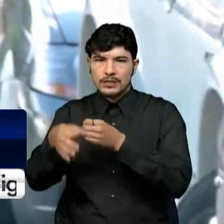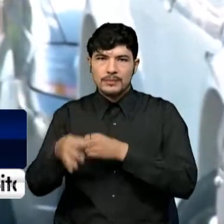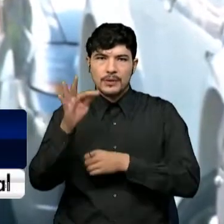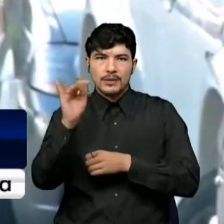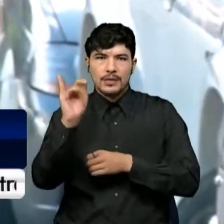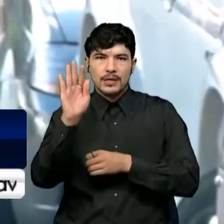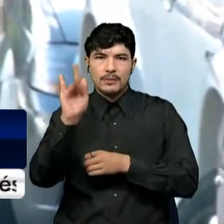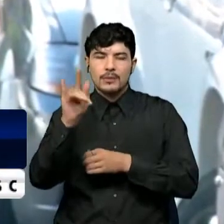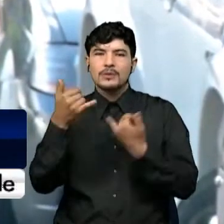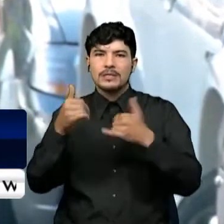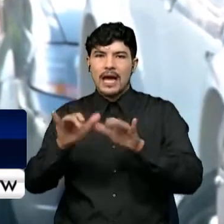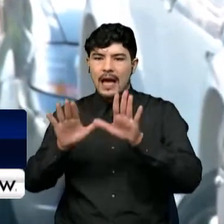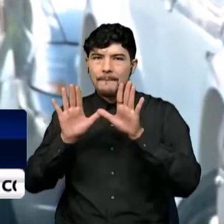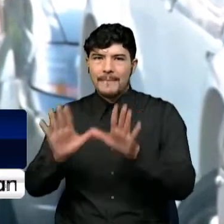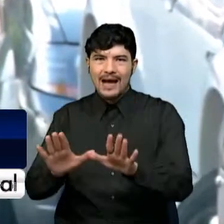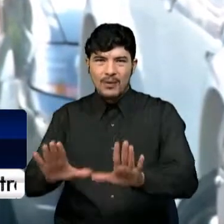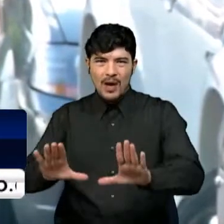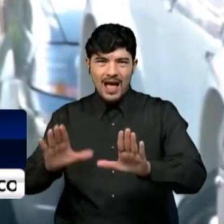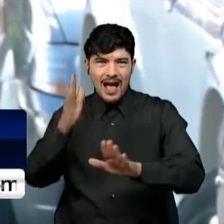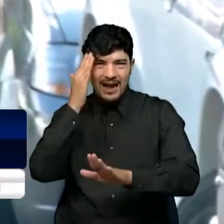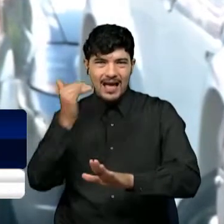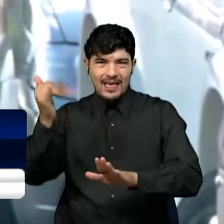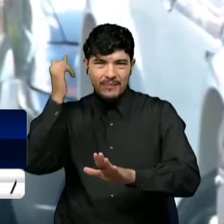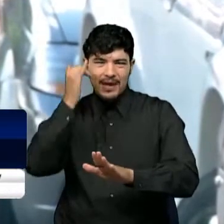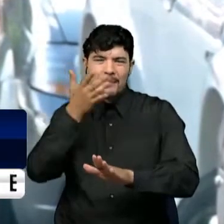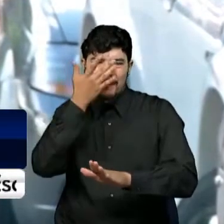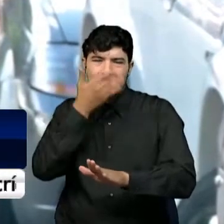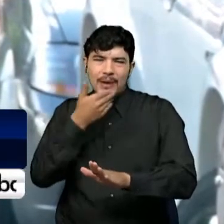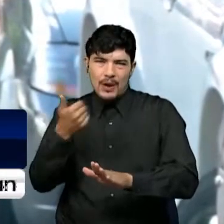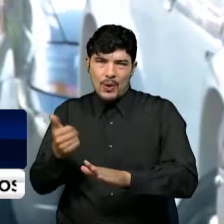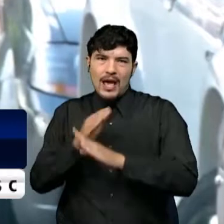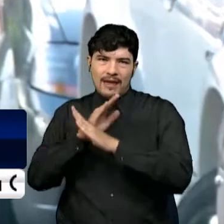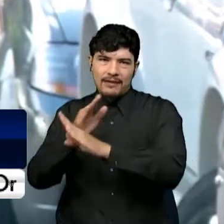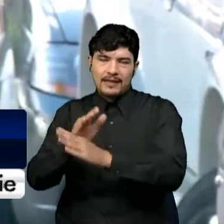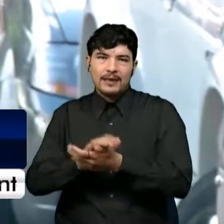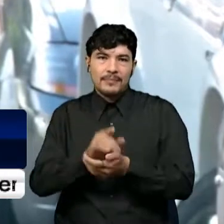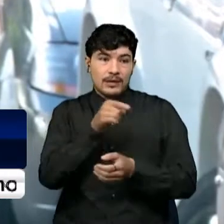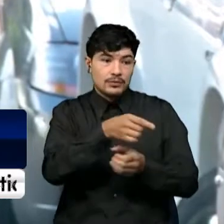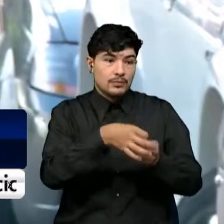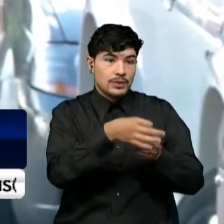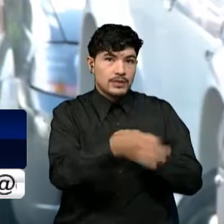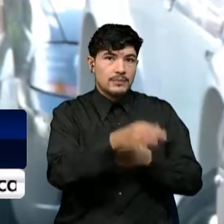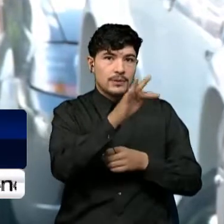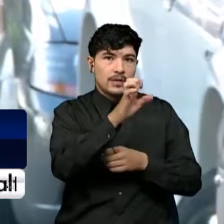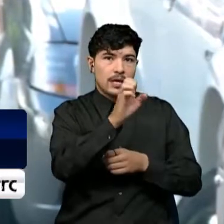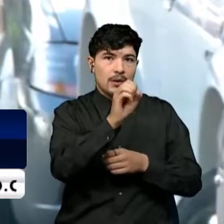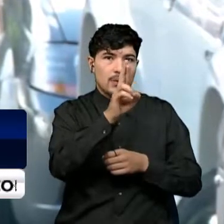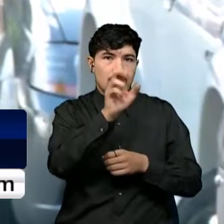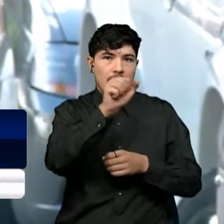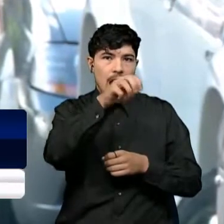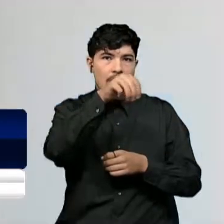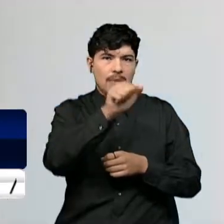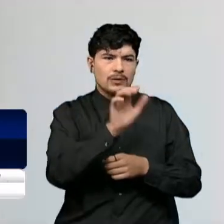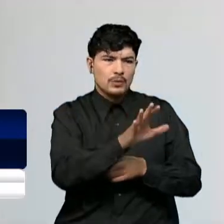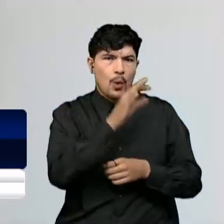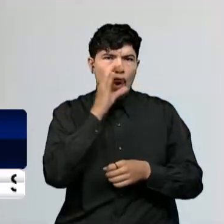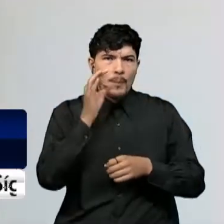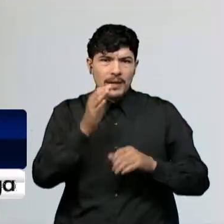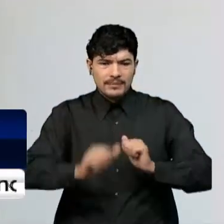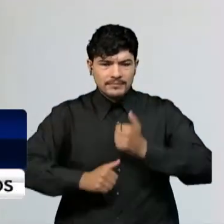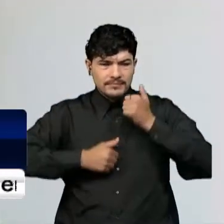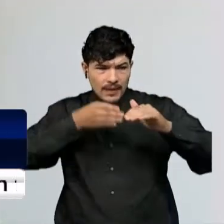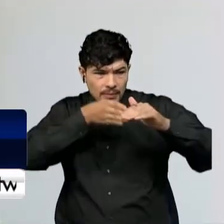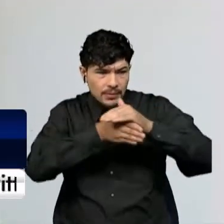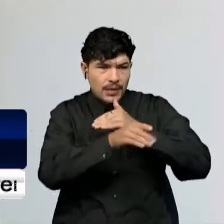actividades académicas según las autoridades educativas por prevención y en el municipio de teorama se registró la incursión presuntamente de hombres armados al puesto